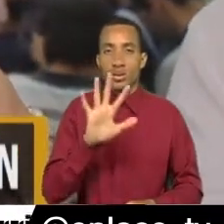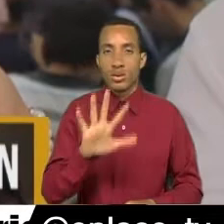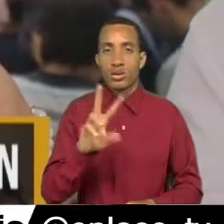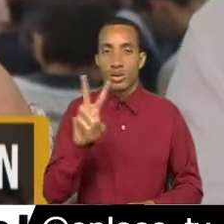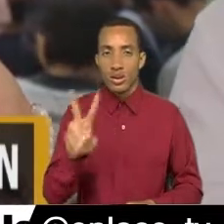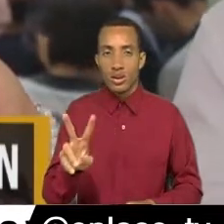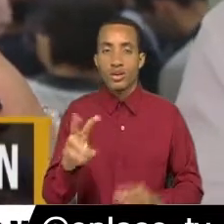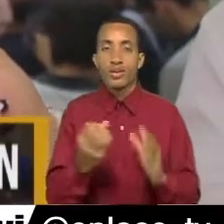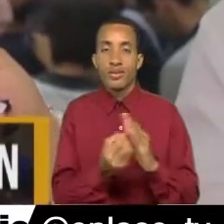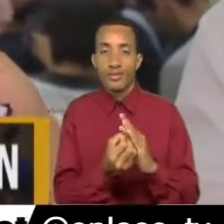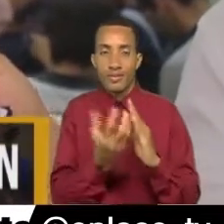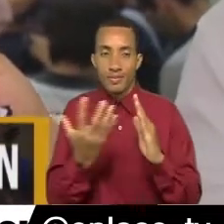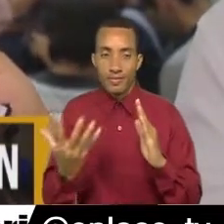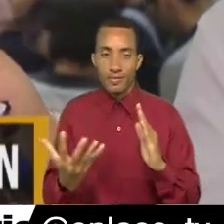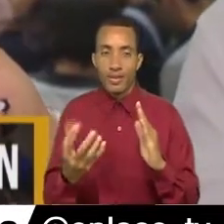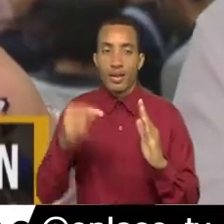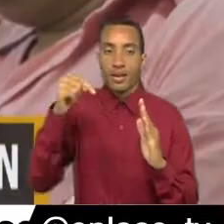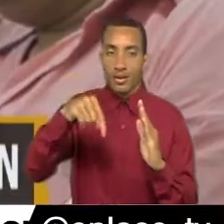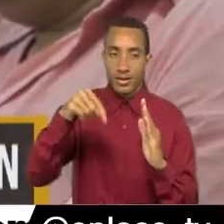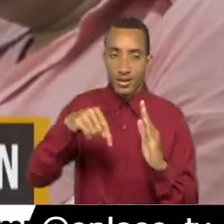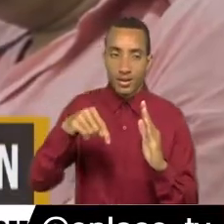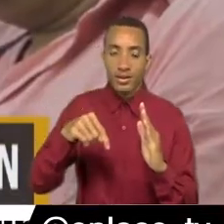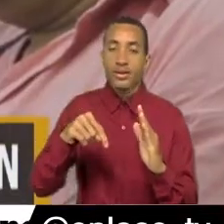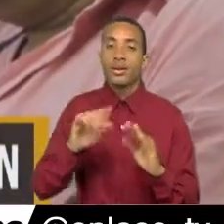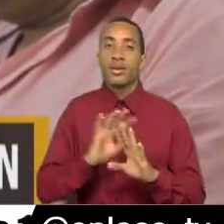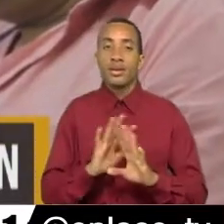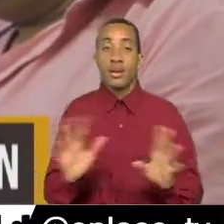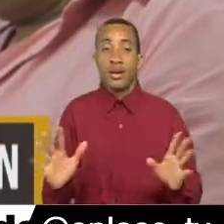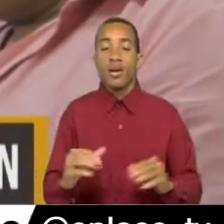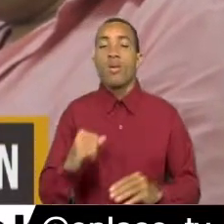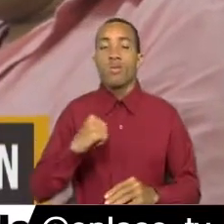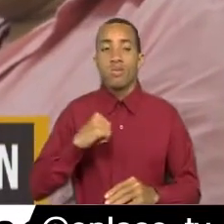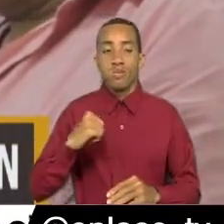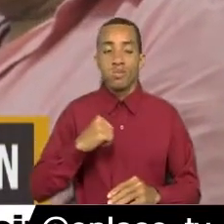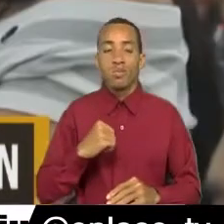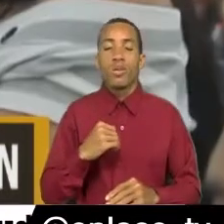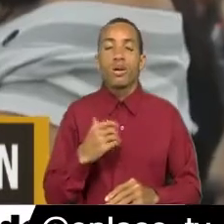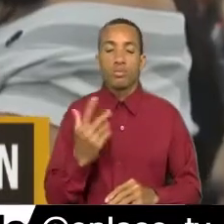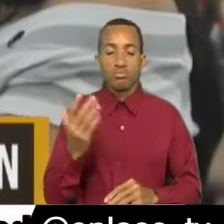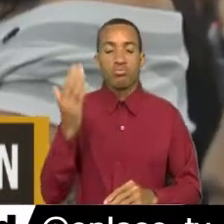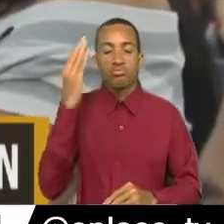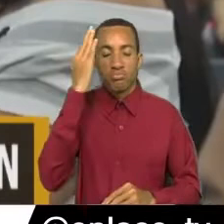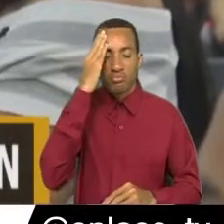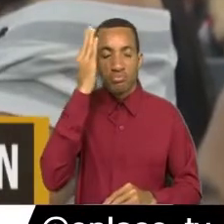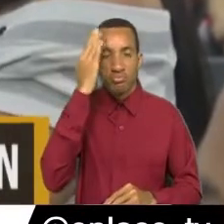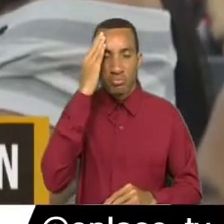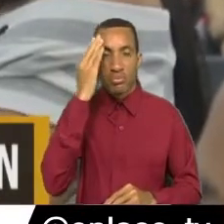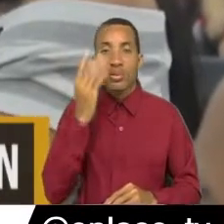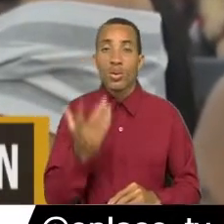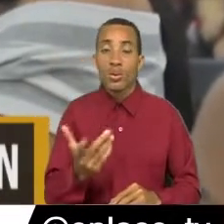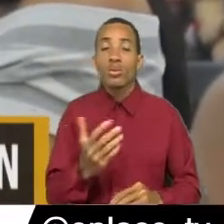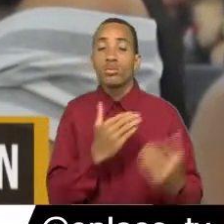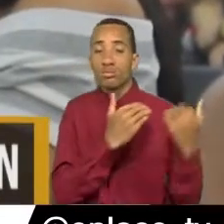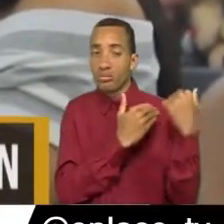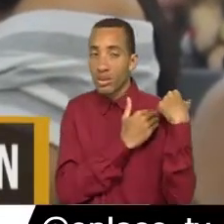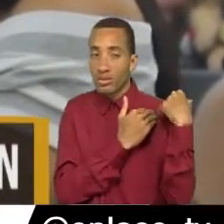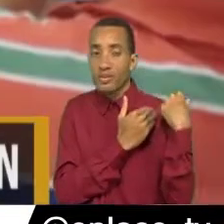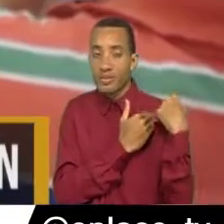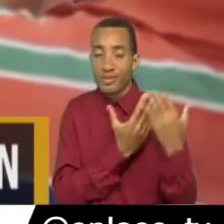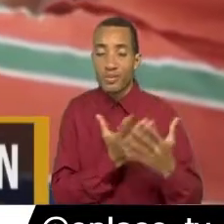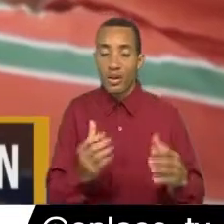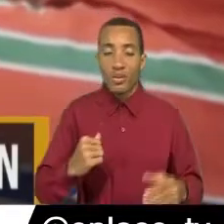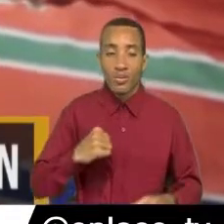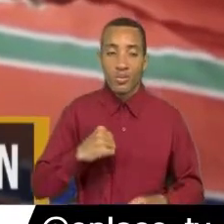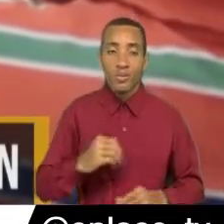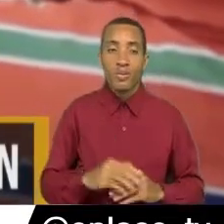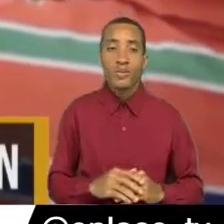aquí en el municipio que hacen parte de los tenedores responsables de estas mascotas. De esas, podemos decir que más